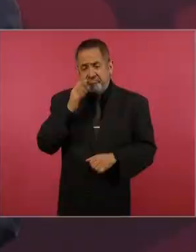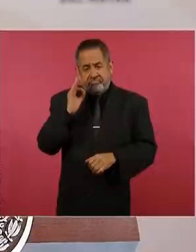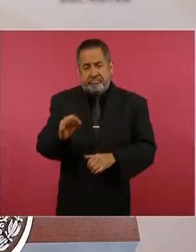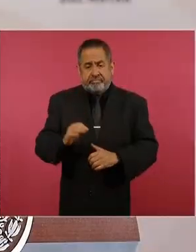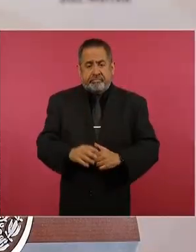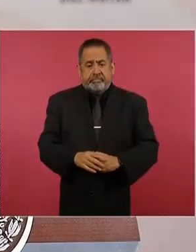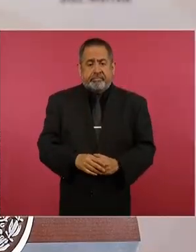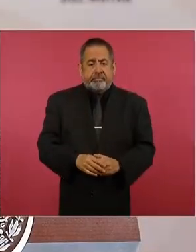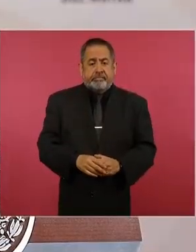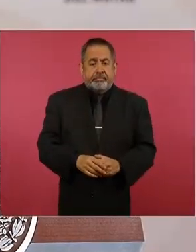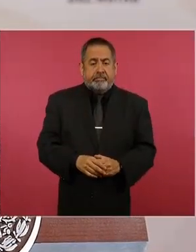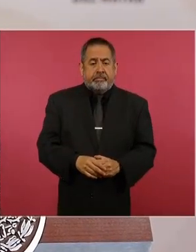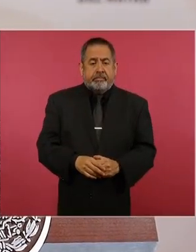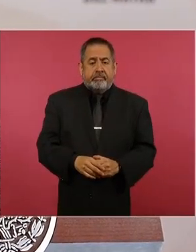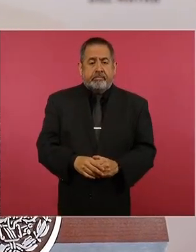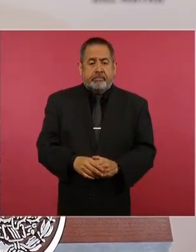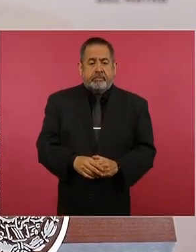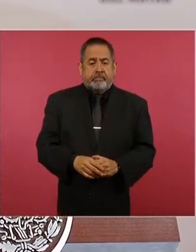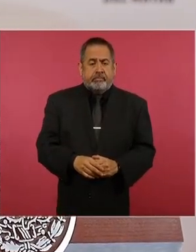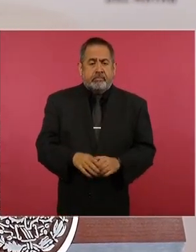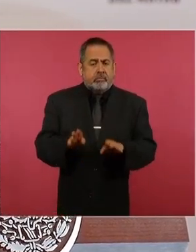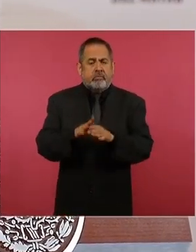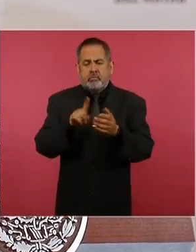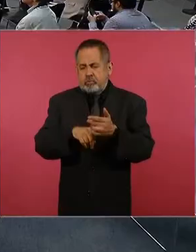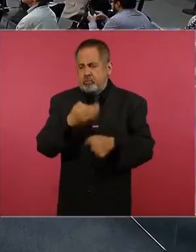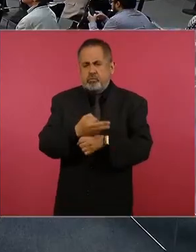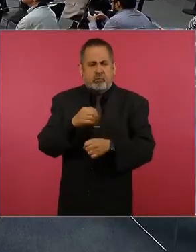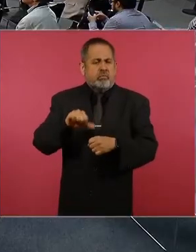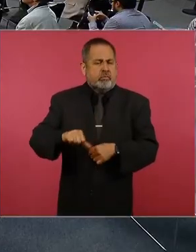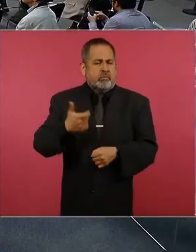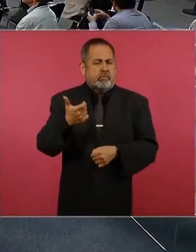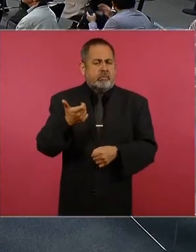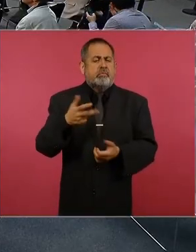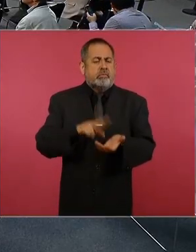Ya, ¿cómo está el peso ahora?